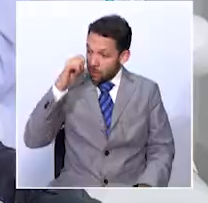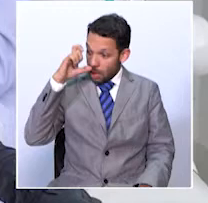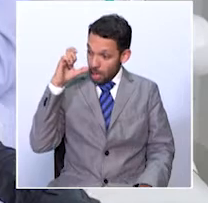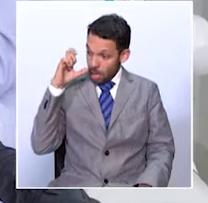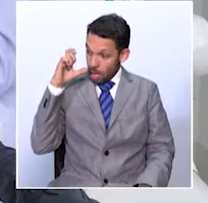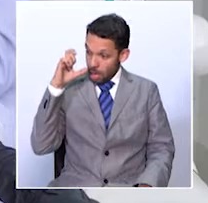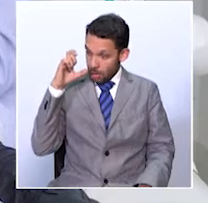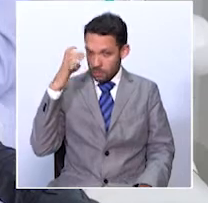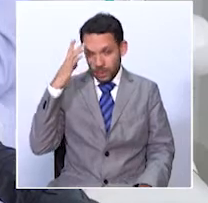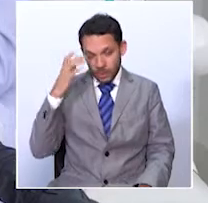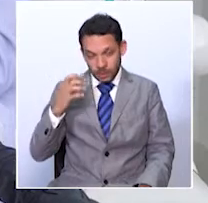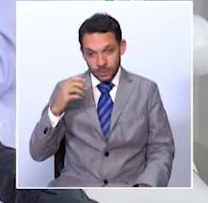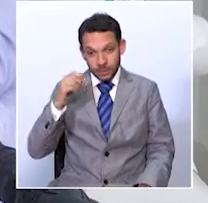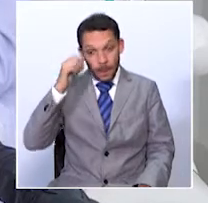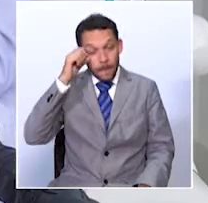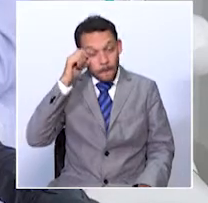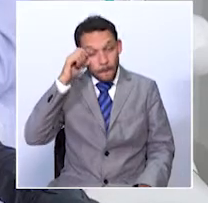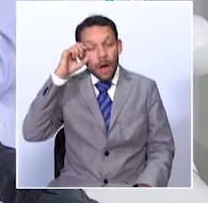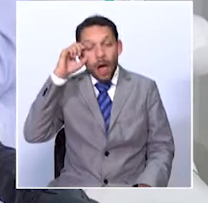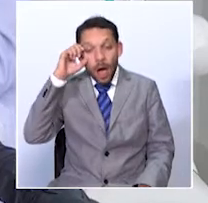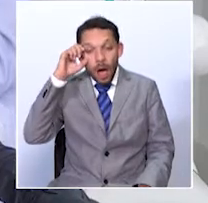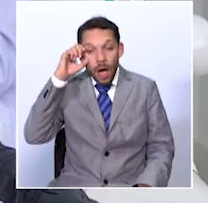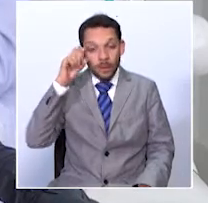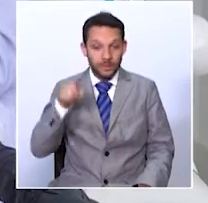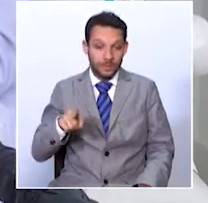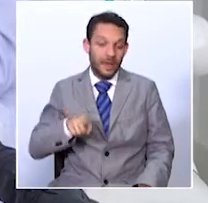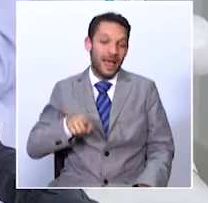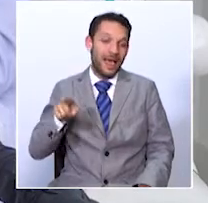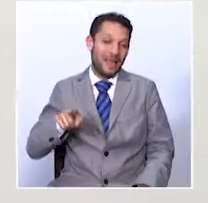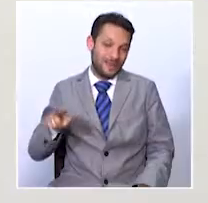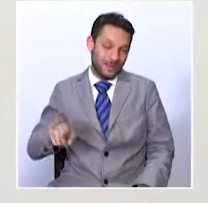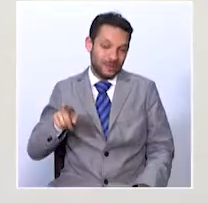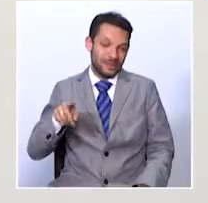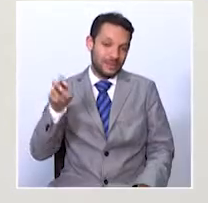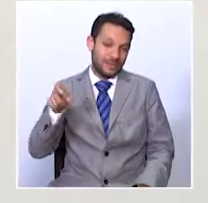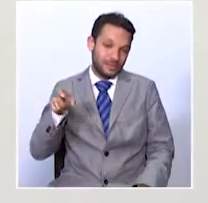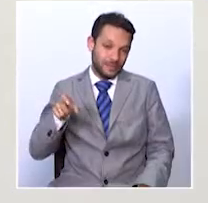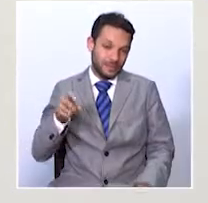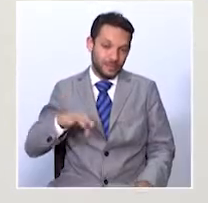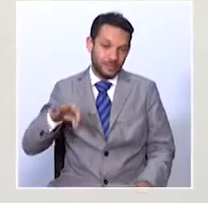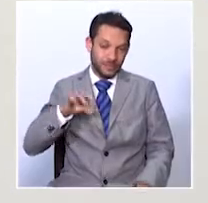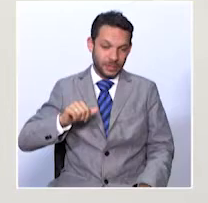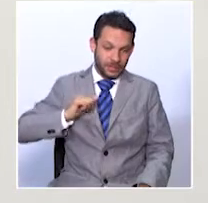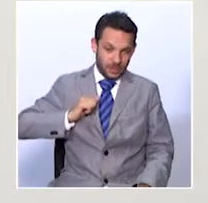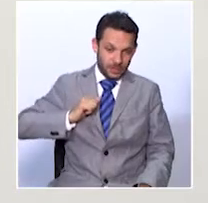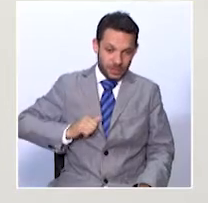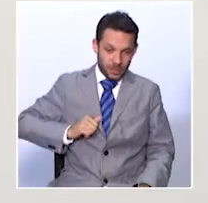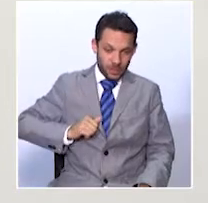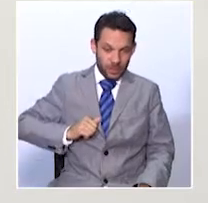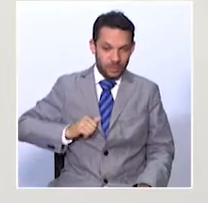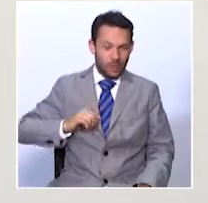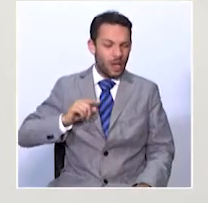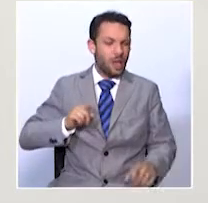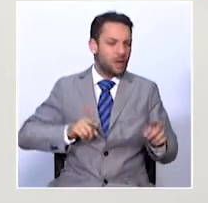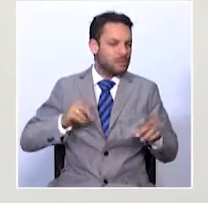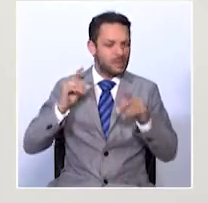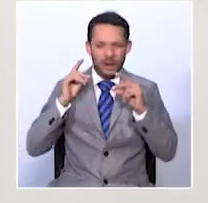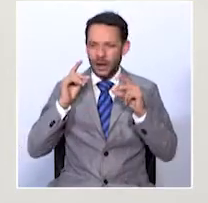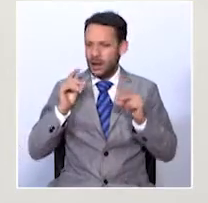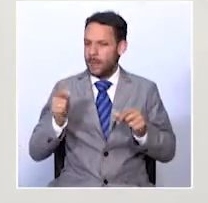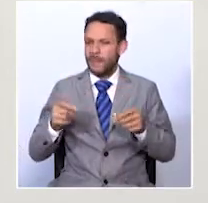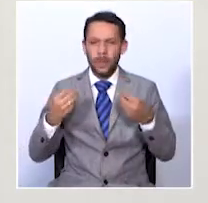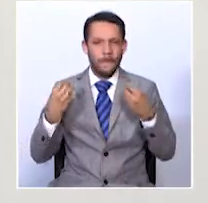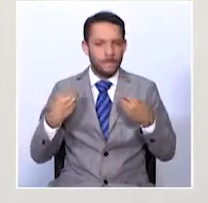entonces hay que hacerle así para que lo suba. Esa es la viscoelasticidad, que es una propiedad de la piel, y se pierde muy rápido en